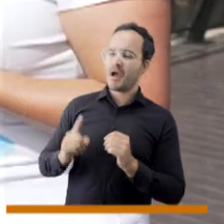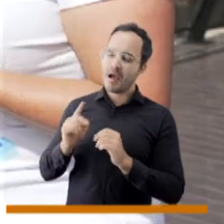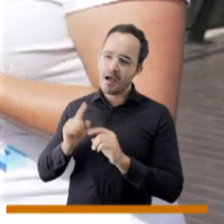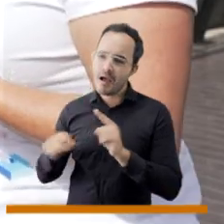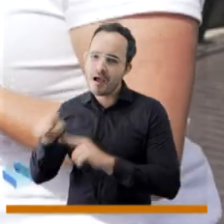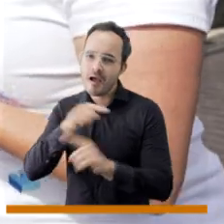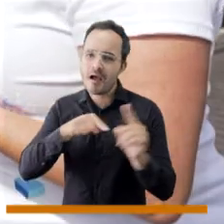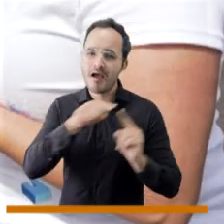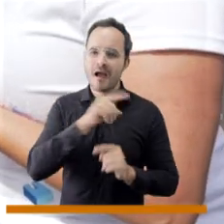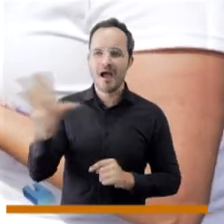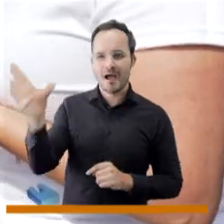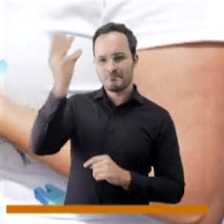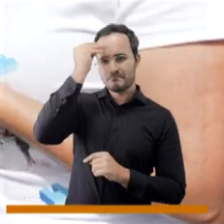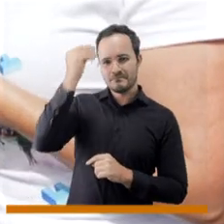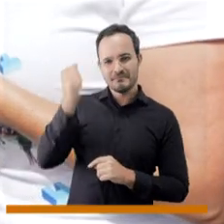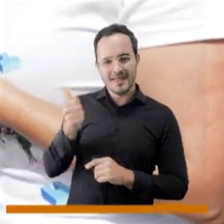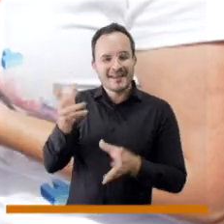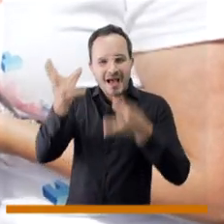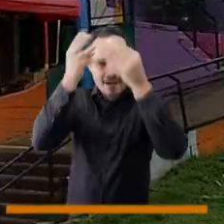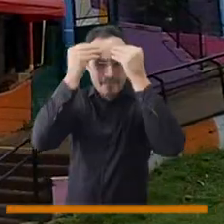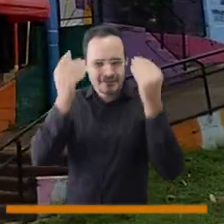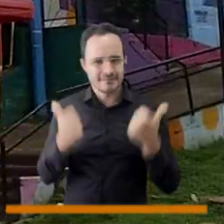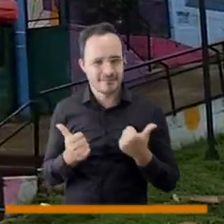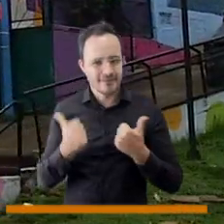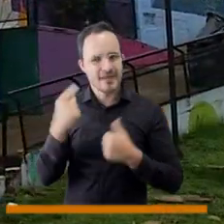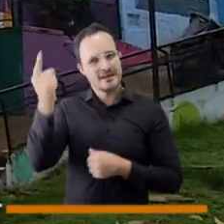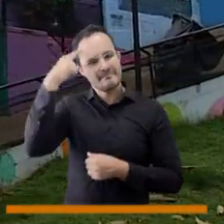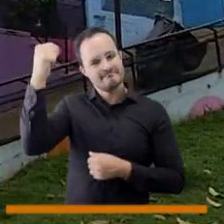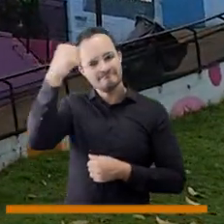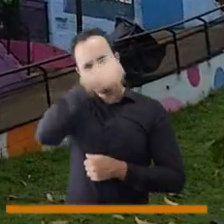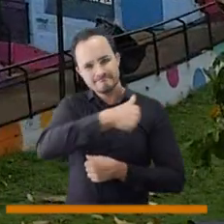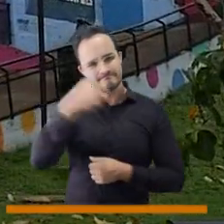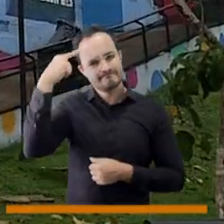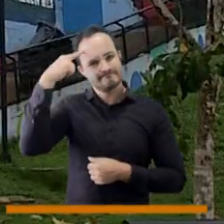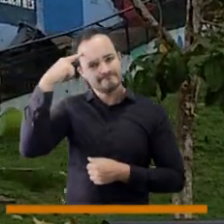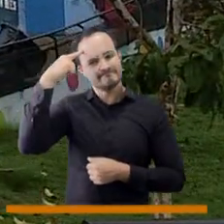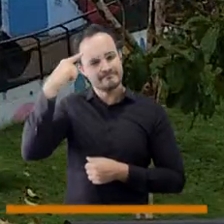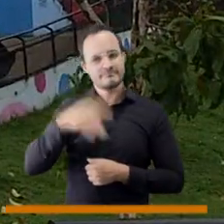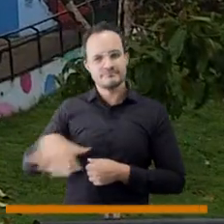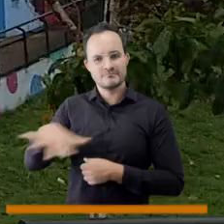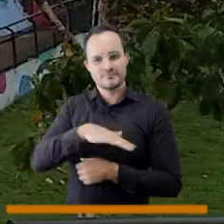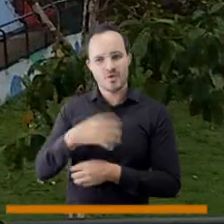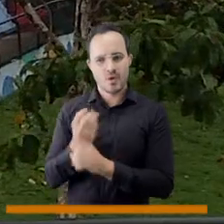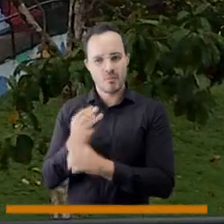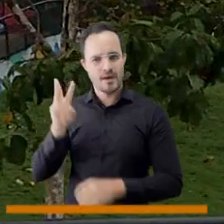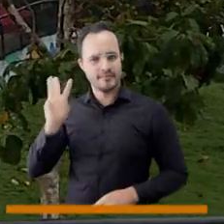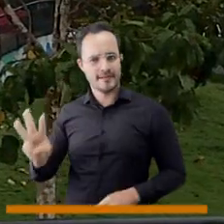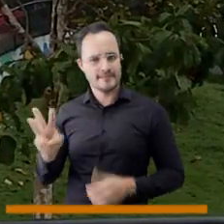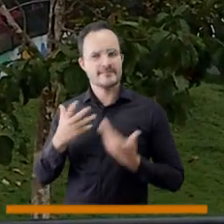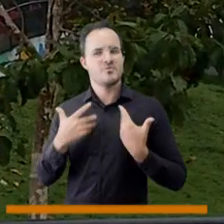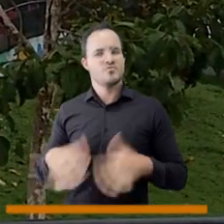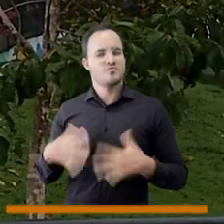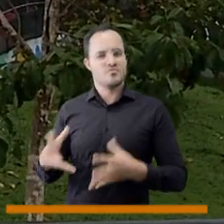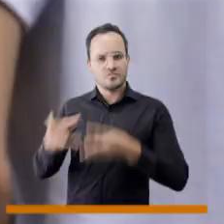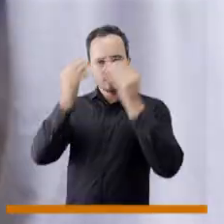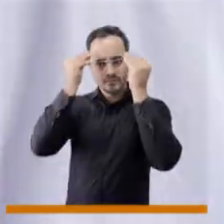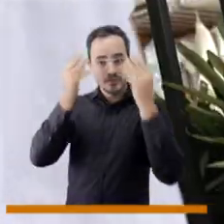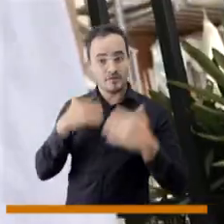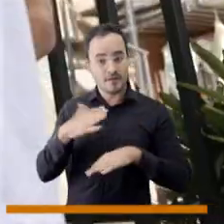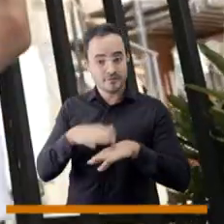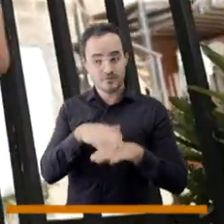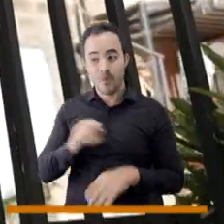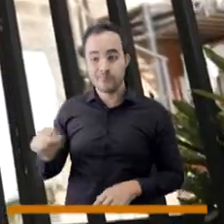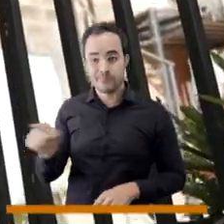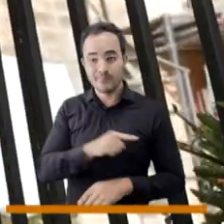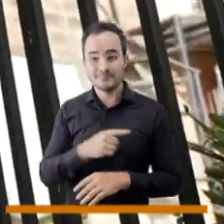con un aprendizaje, con una memoria, con una historia viva de nuestra Comuna 3. En cada mural